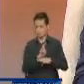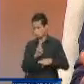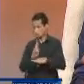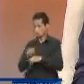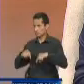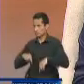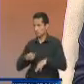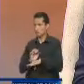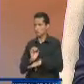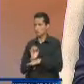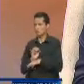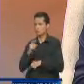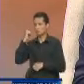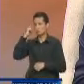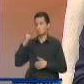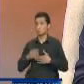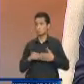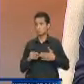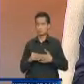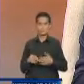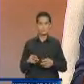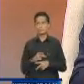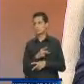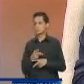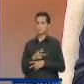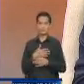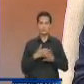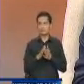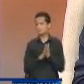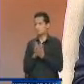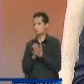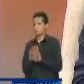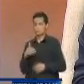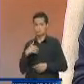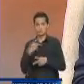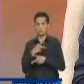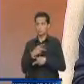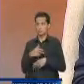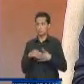ve o no que ahí está la dolarización en riesgo y en esa medida que es necesario hacer la protección